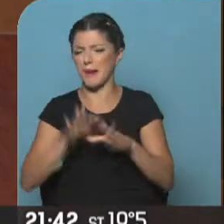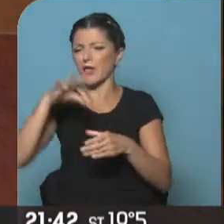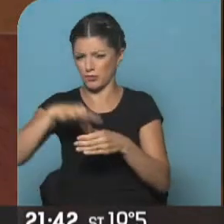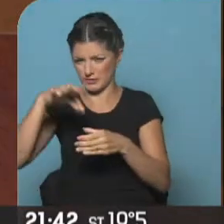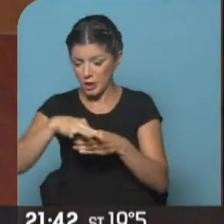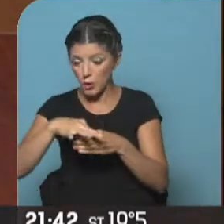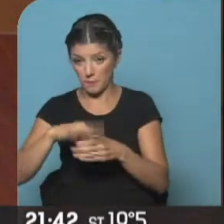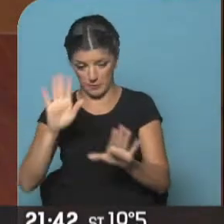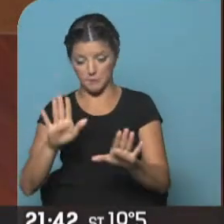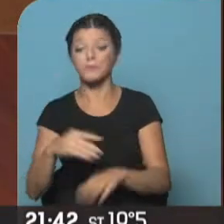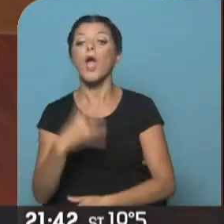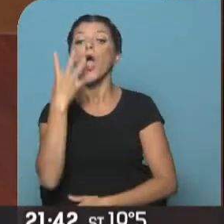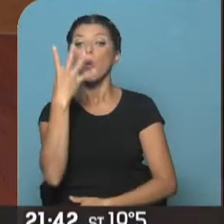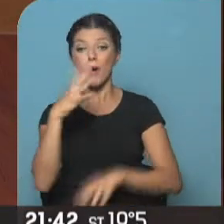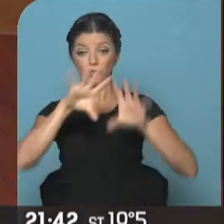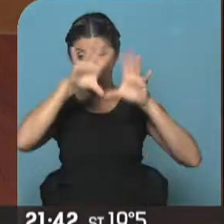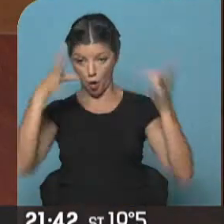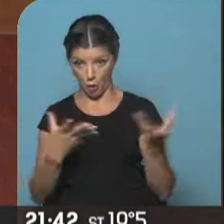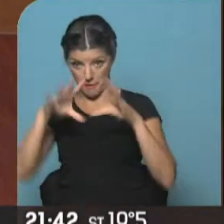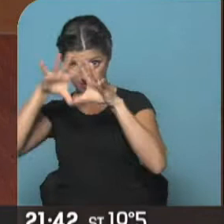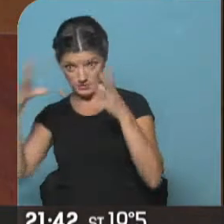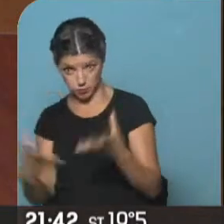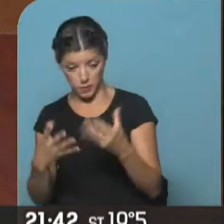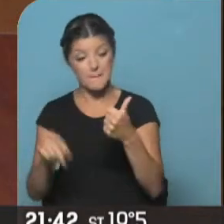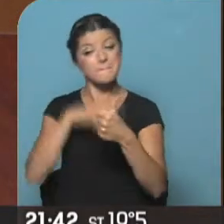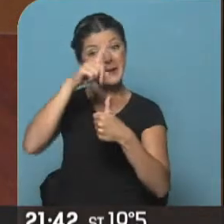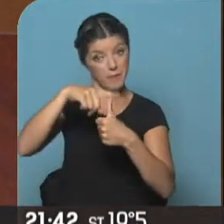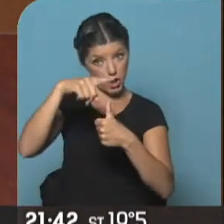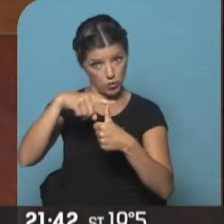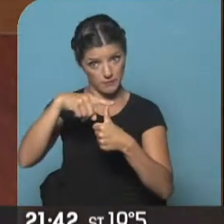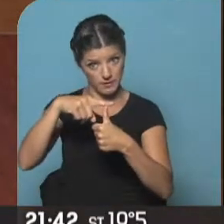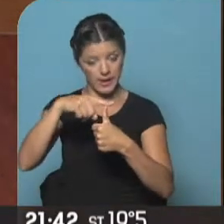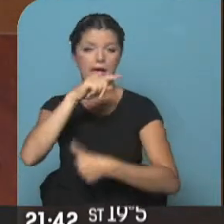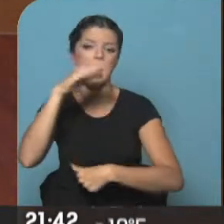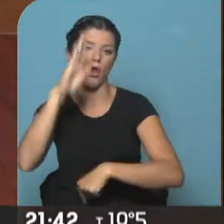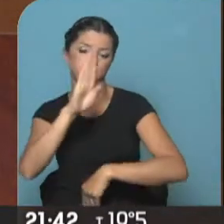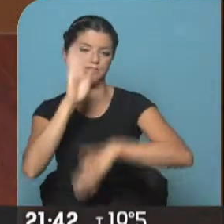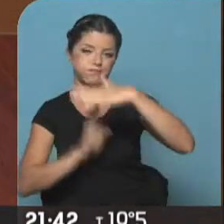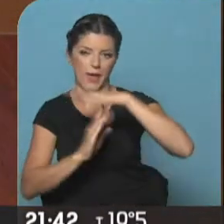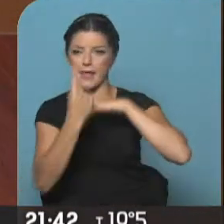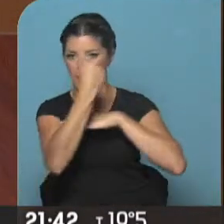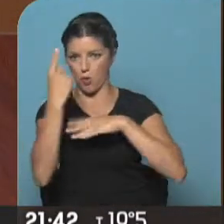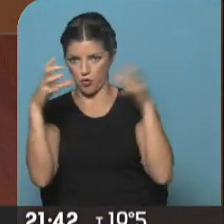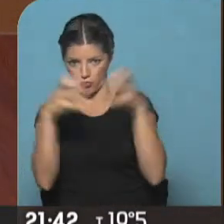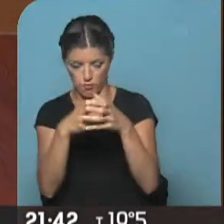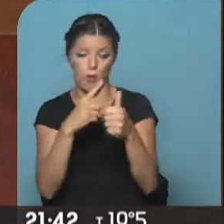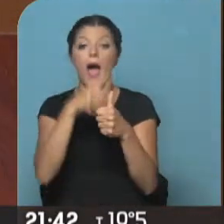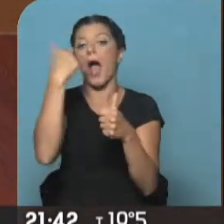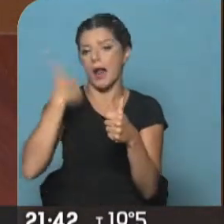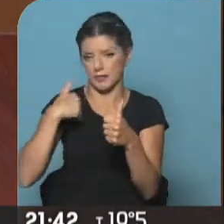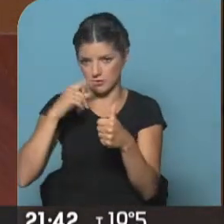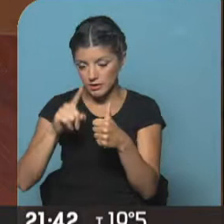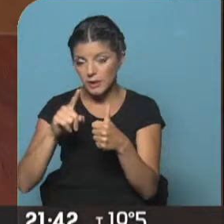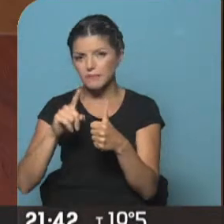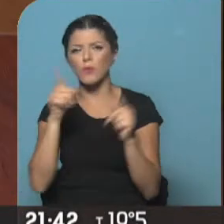habrá cuatro bombos, cuatro copones. En el primero estarán los cabezas de serie. Allí vamos a tener a la Argentina. Algunos